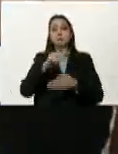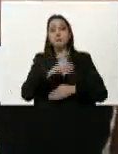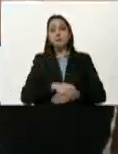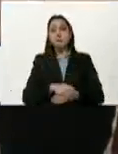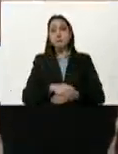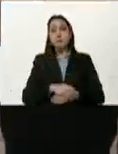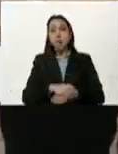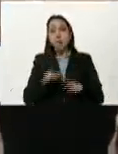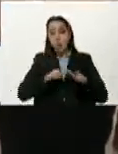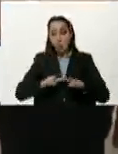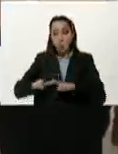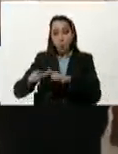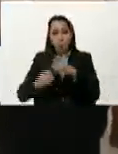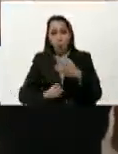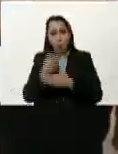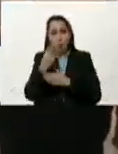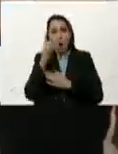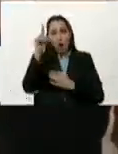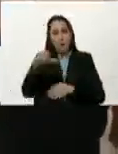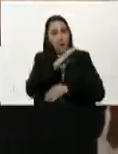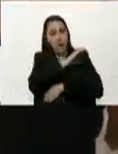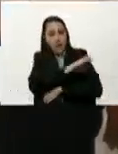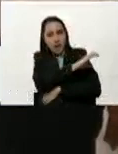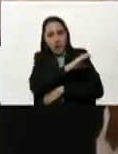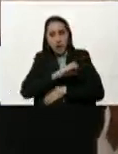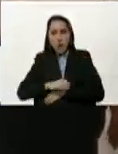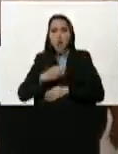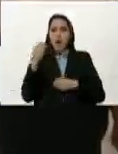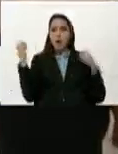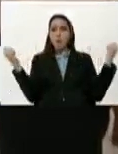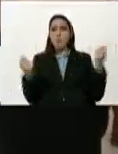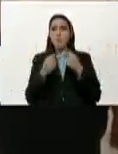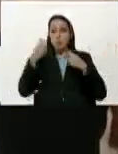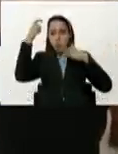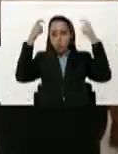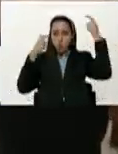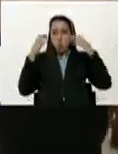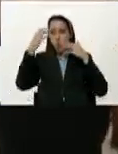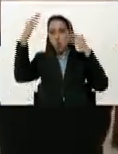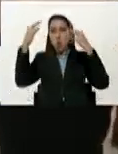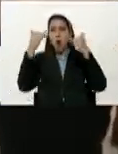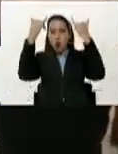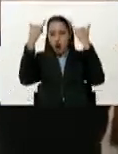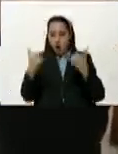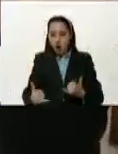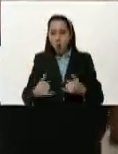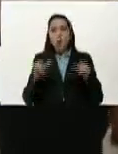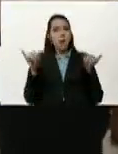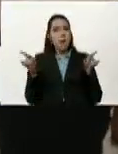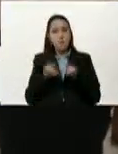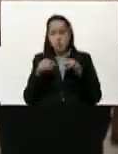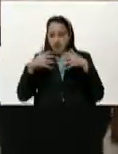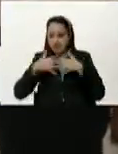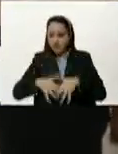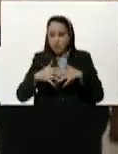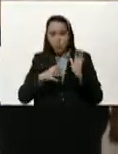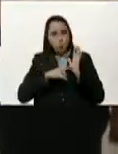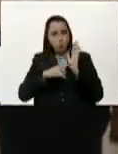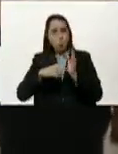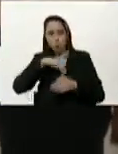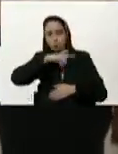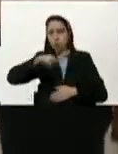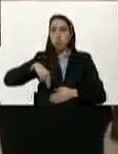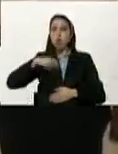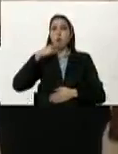agustín a inaugurar una clínica popular que era la palabra del comandante chávez y aquí hoy es la palabra comandante chavez empeñada nosotros podemos